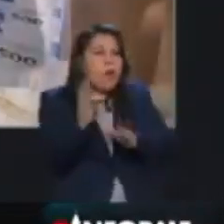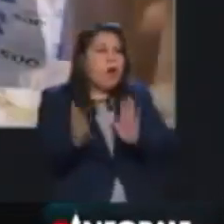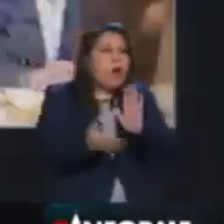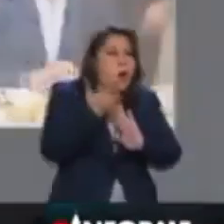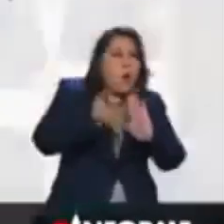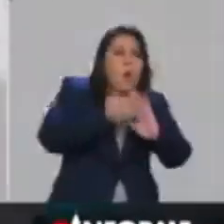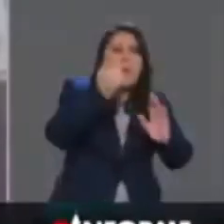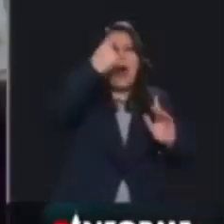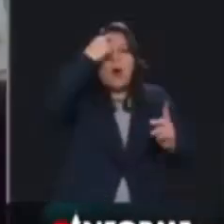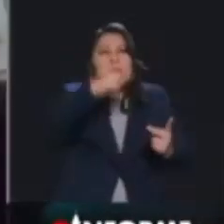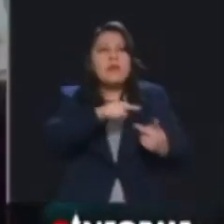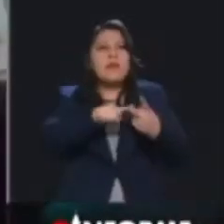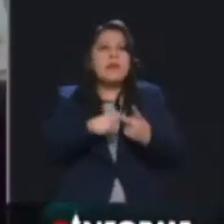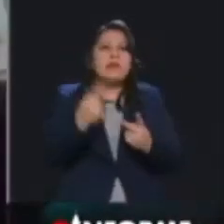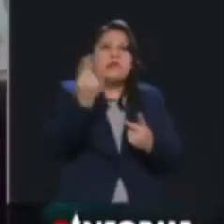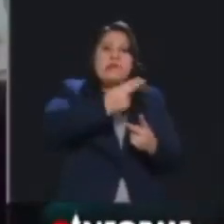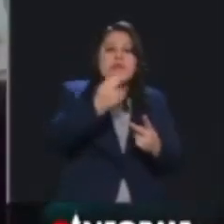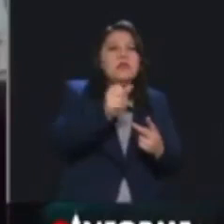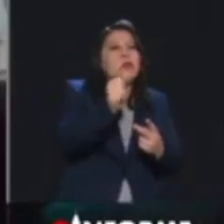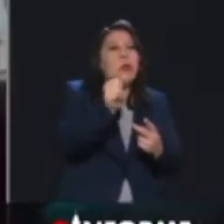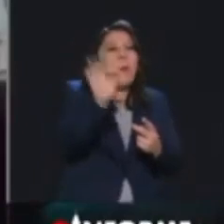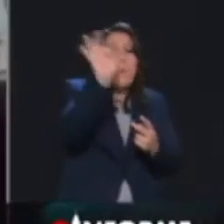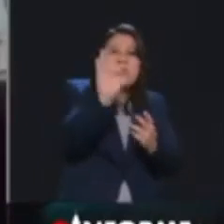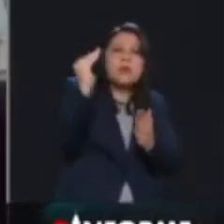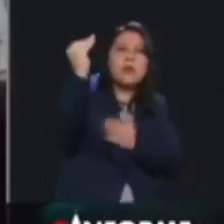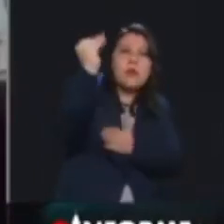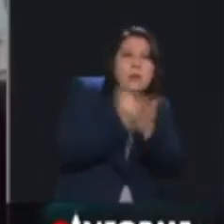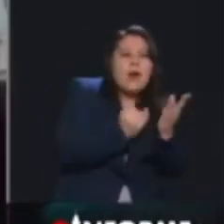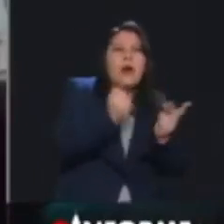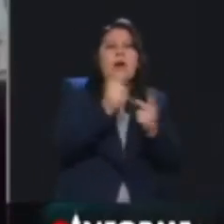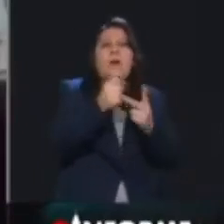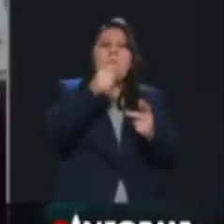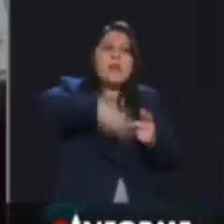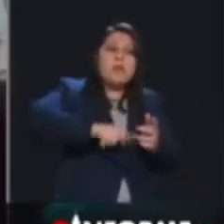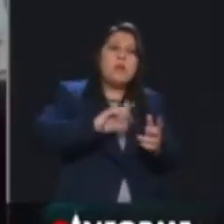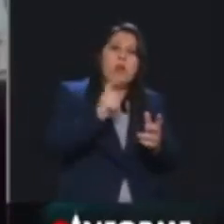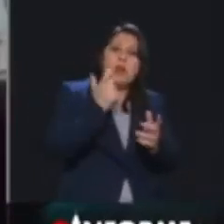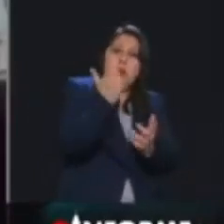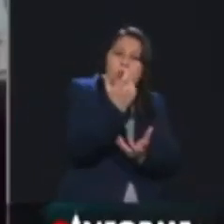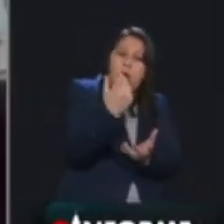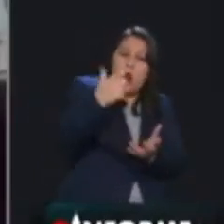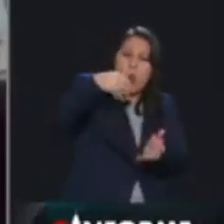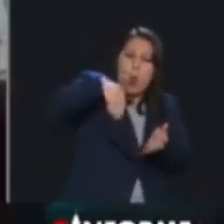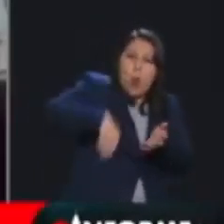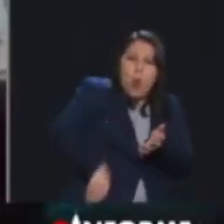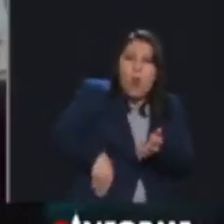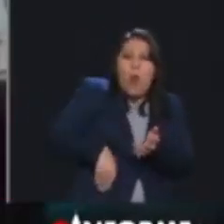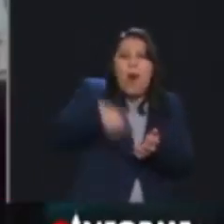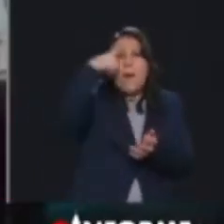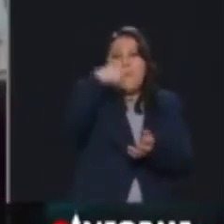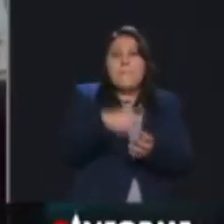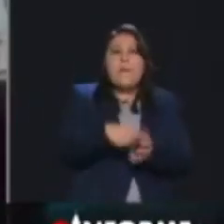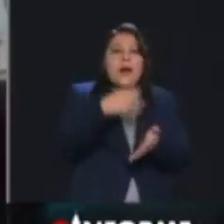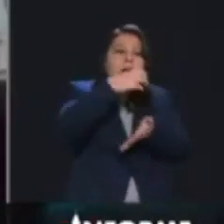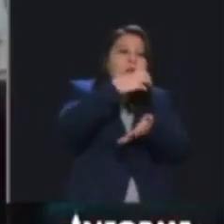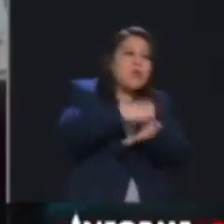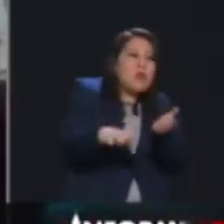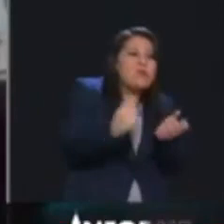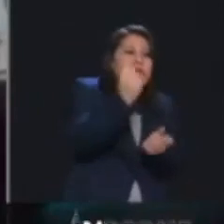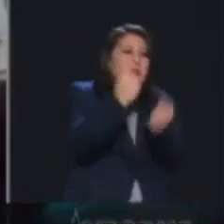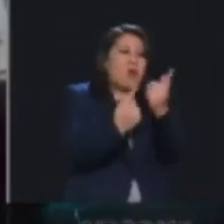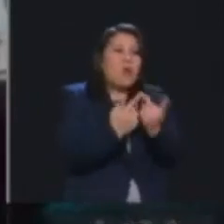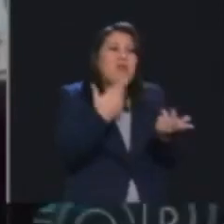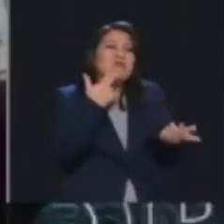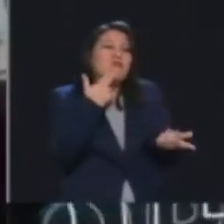proveedores, tener algunos ahorros por ahí, pues en el tipo de compras, ¿no? Para las cuales